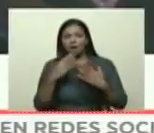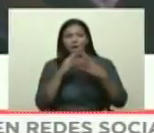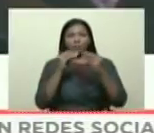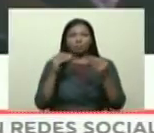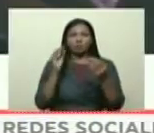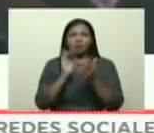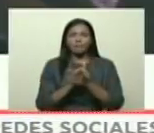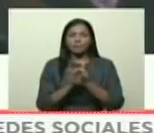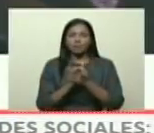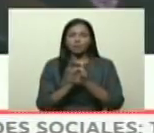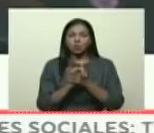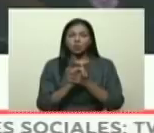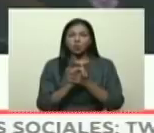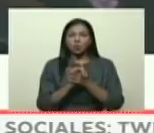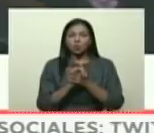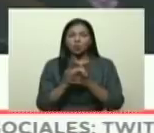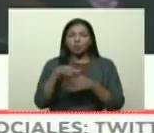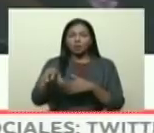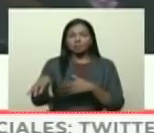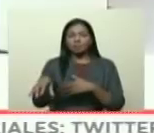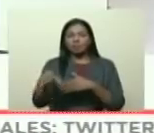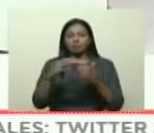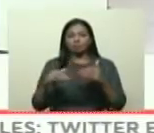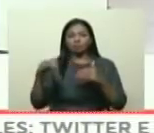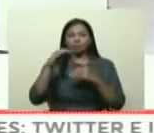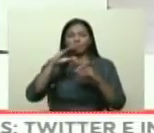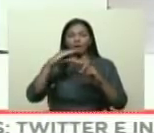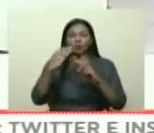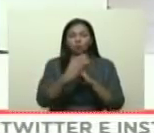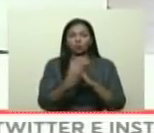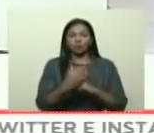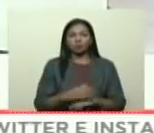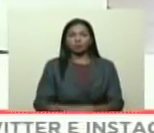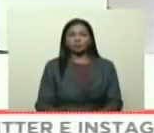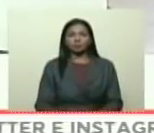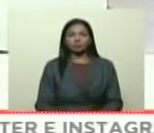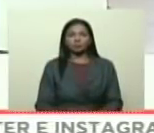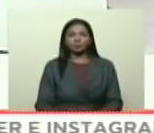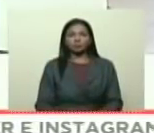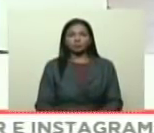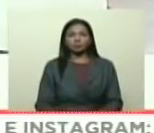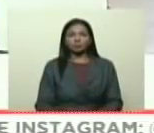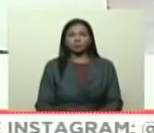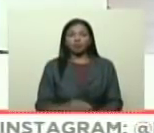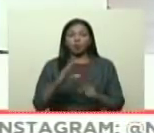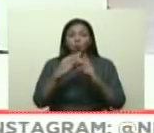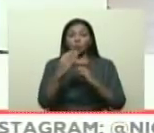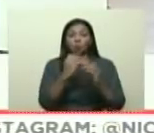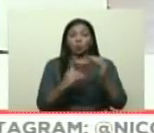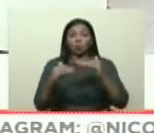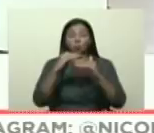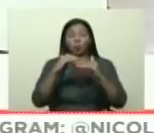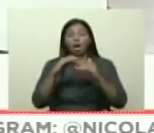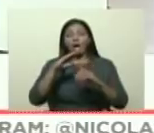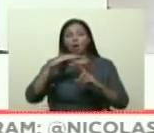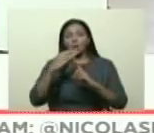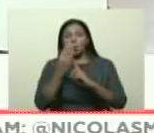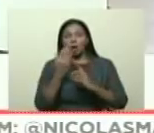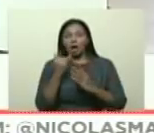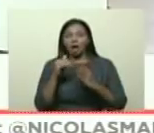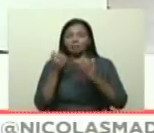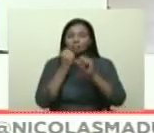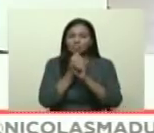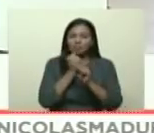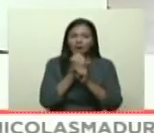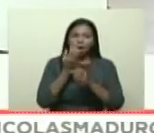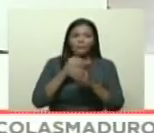compañeros del Estado Mayor de la Cultura. El Estado Mayor de la Cultura también, que está